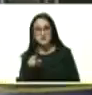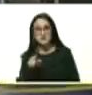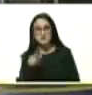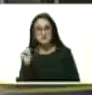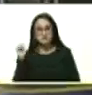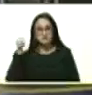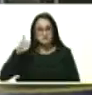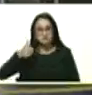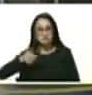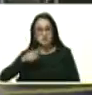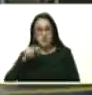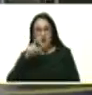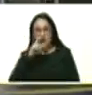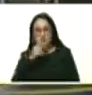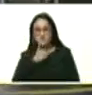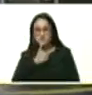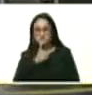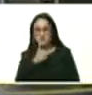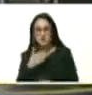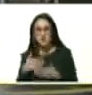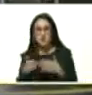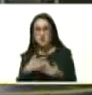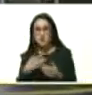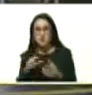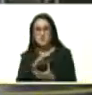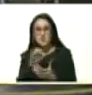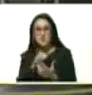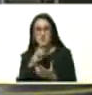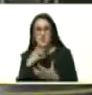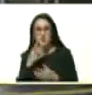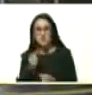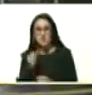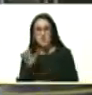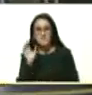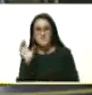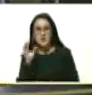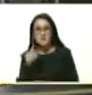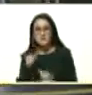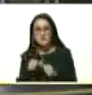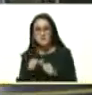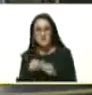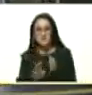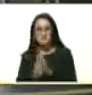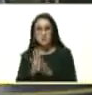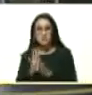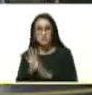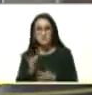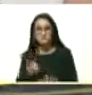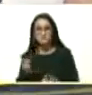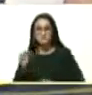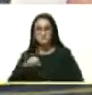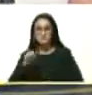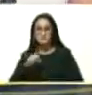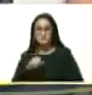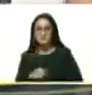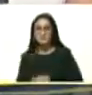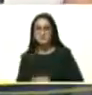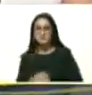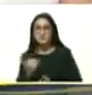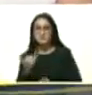por muchísimos años mantenido, no importa las adversidades, creemos en el país y queremos creciendo. Así es, Roberto. Bueno, ahora